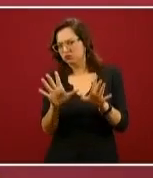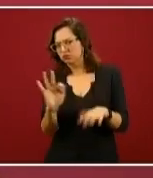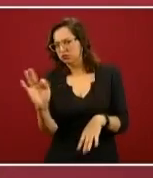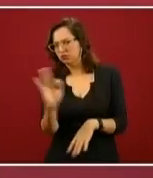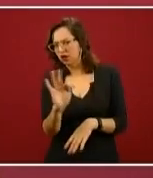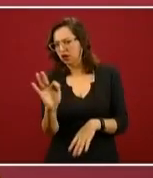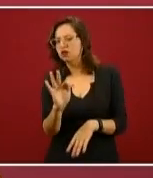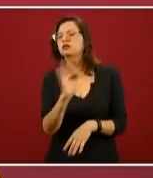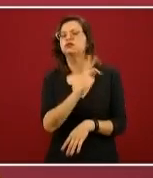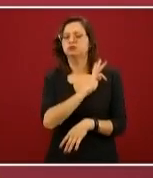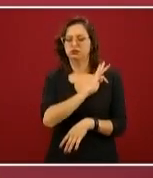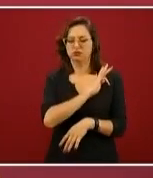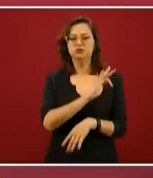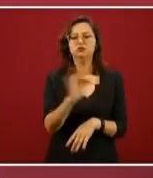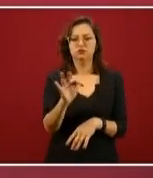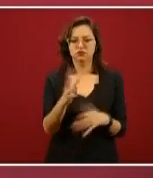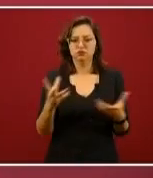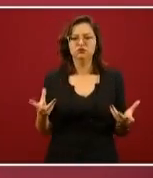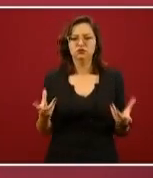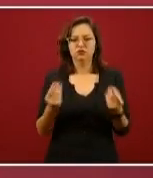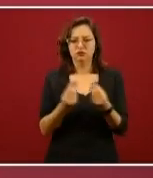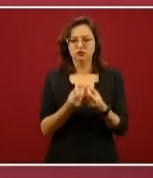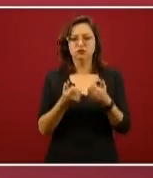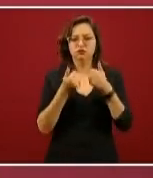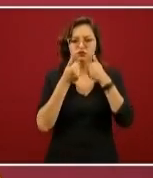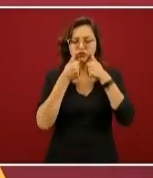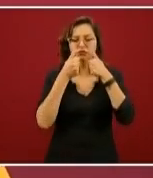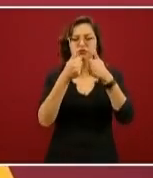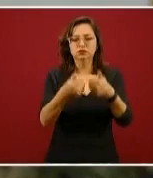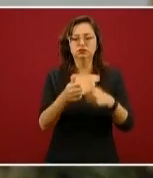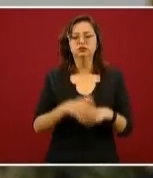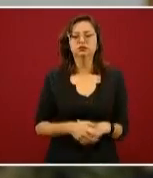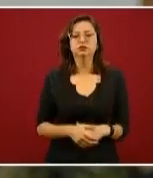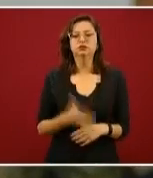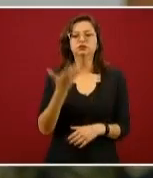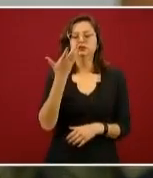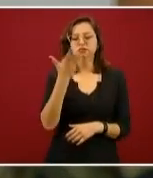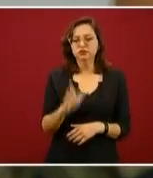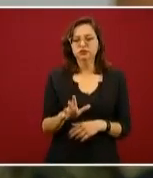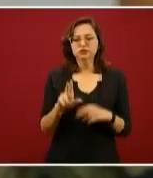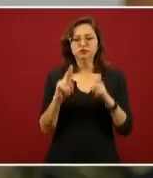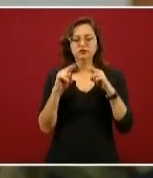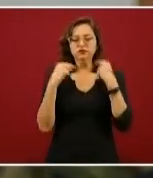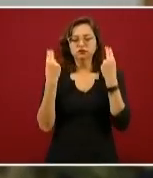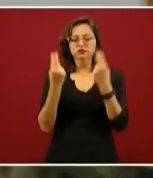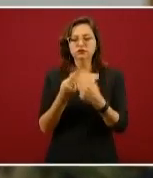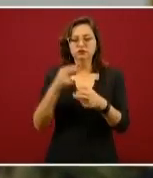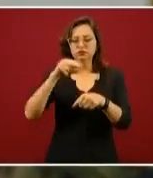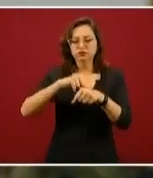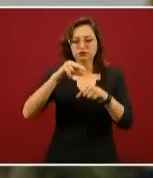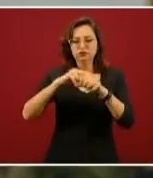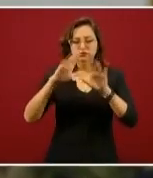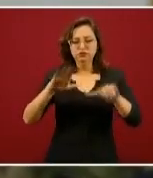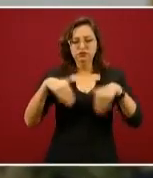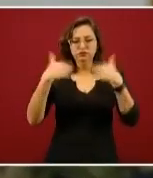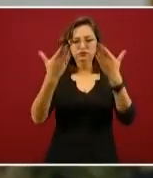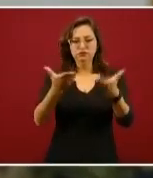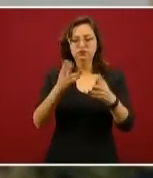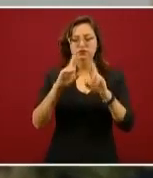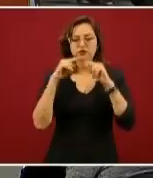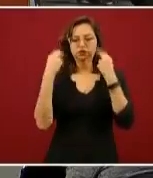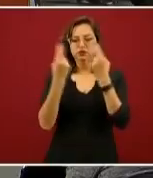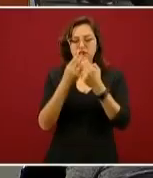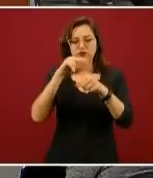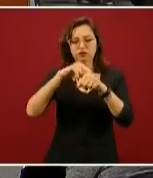estos 262 pelotones, y 10 unidades médicas de consulta externa, que estas unidades de